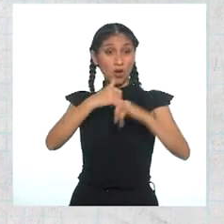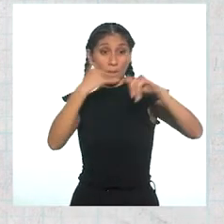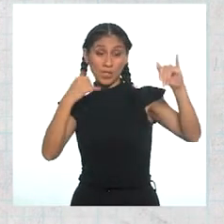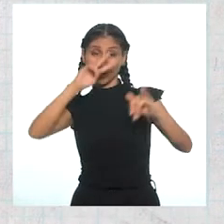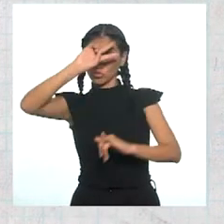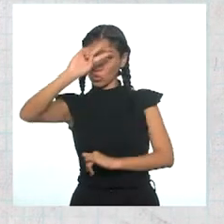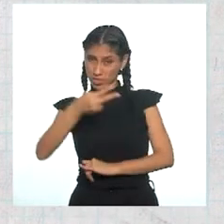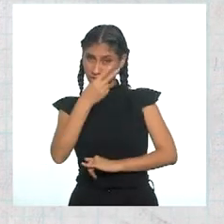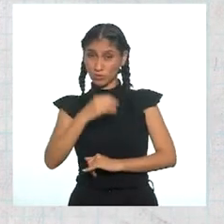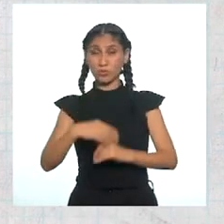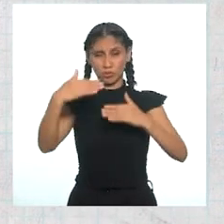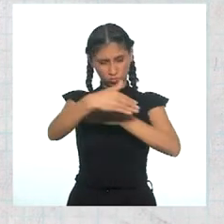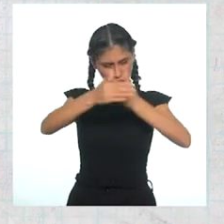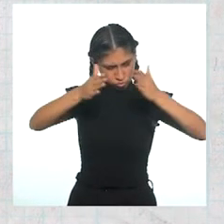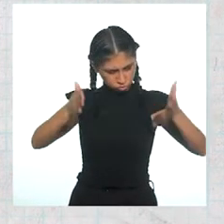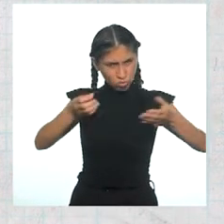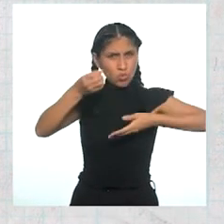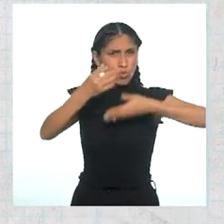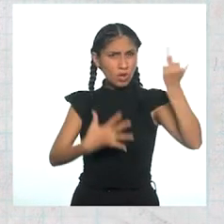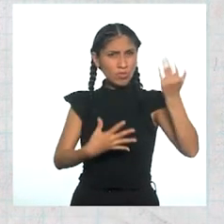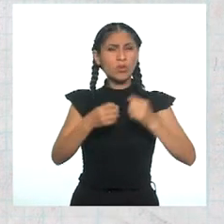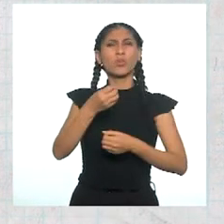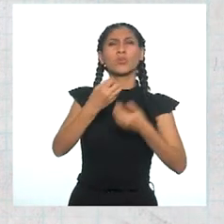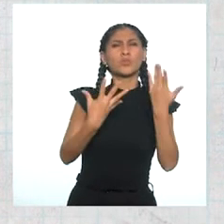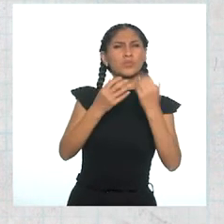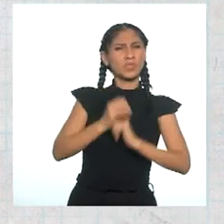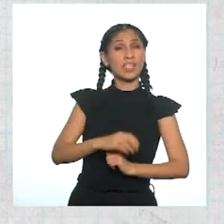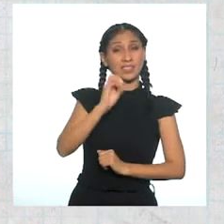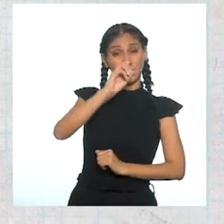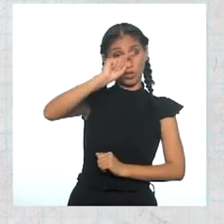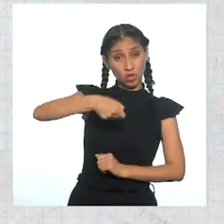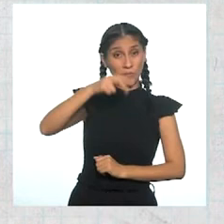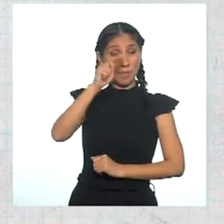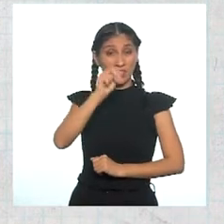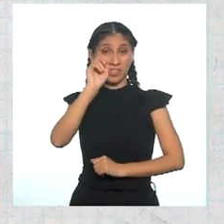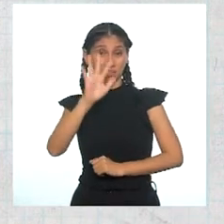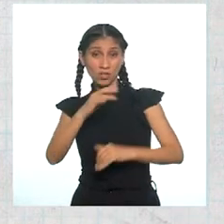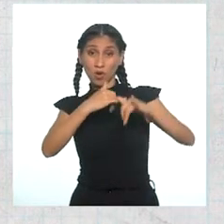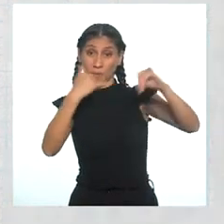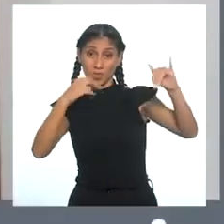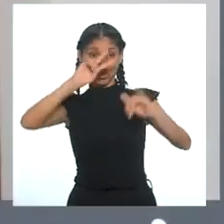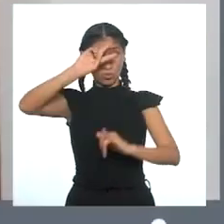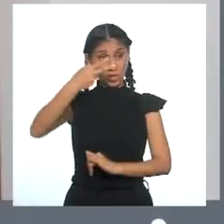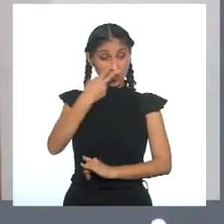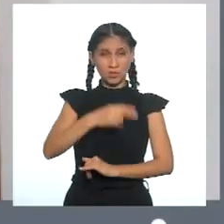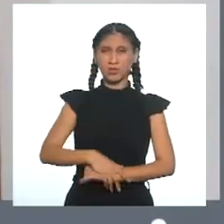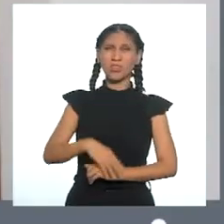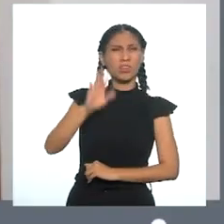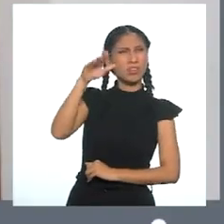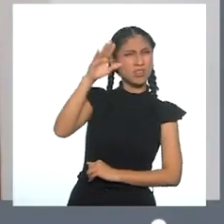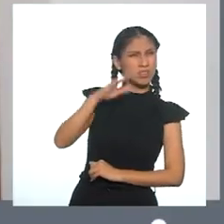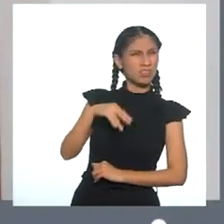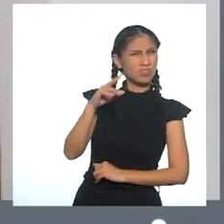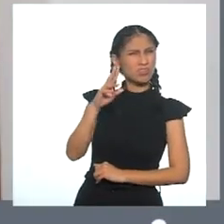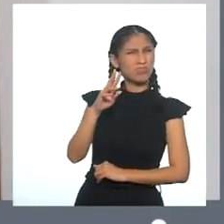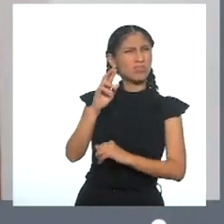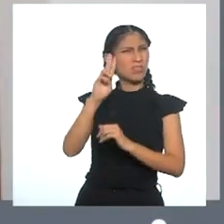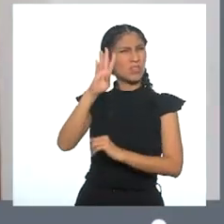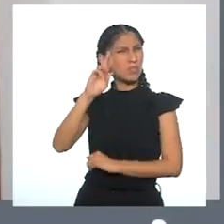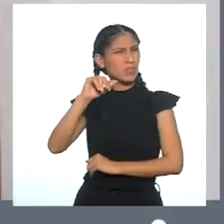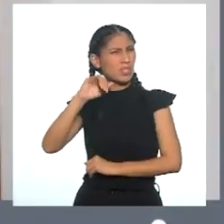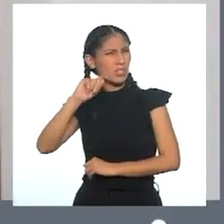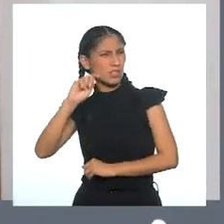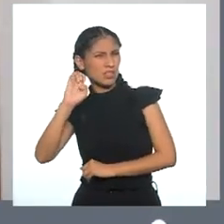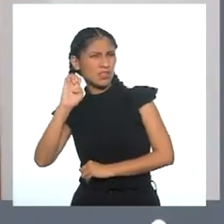la medida de la cama de siembra mediana ocupa una superficie de 0,25 metros cuadrados. Brigitte, una pregunta.